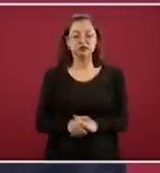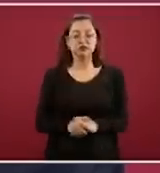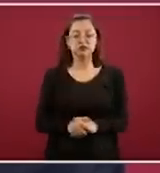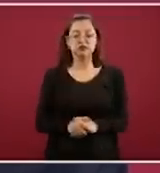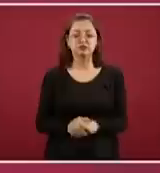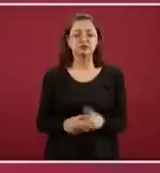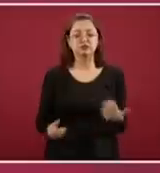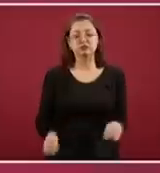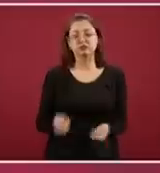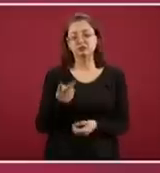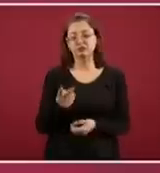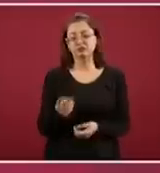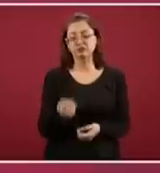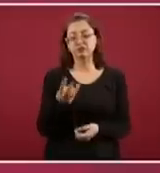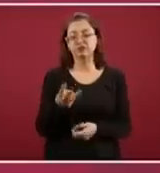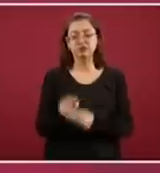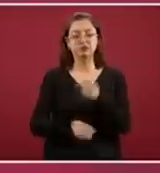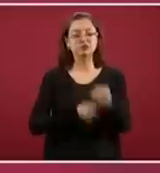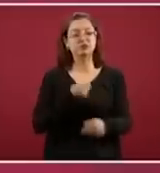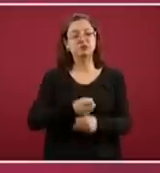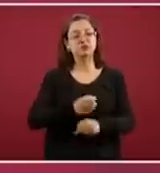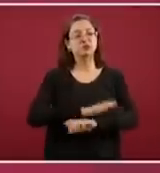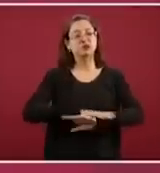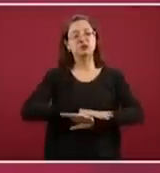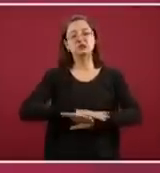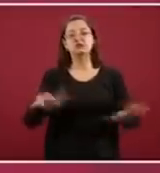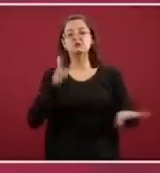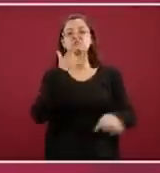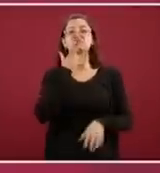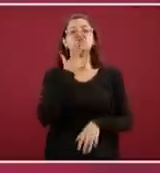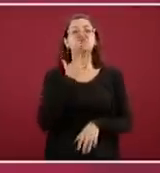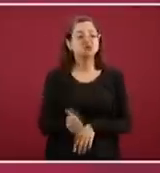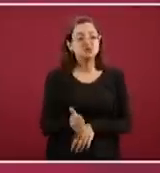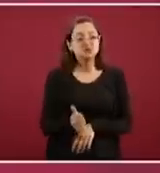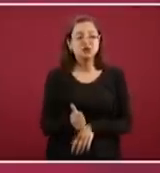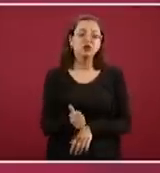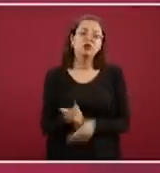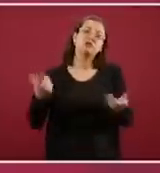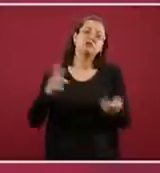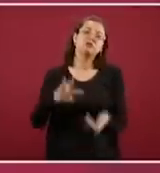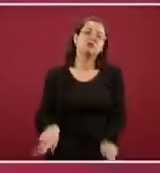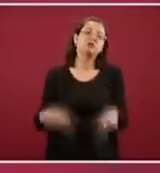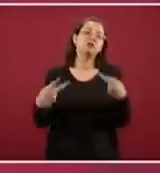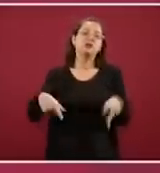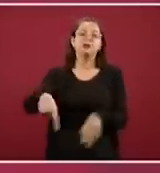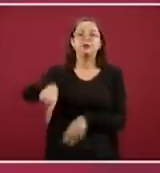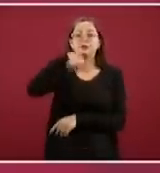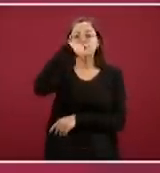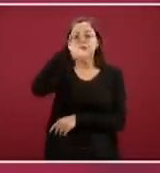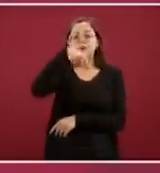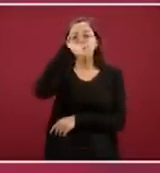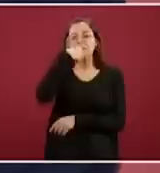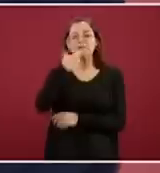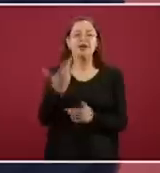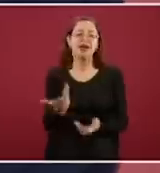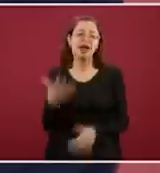hasta los 2-3 años ya chatarra como podía utilizarse. Eso si duraba